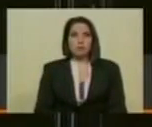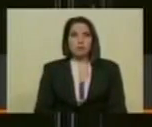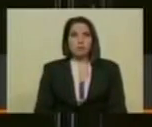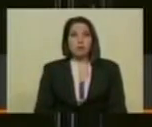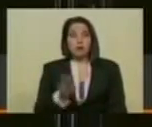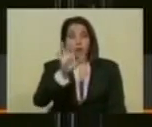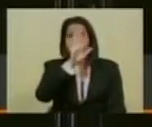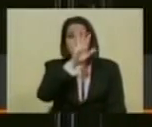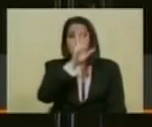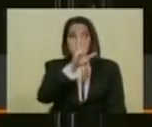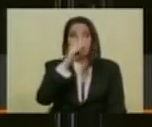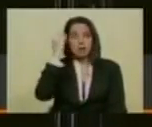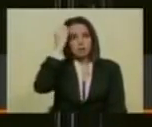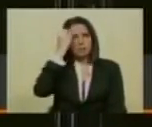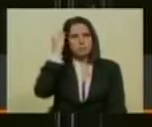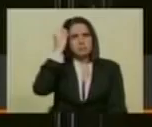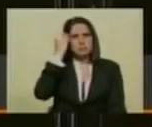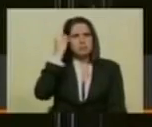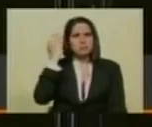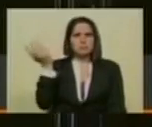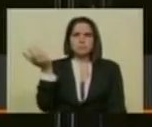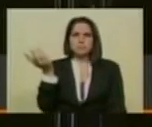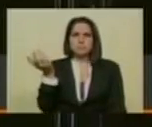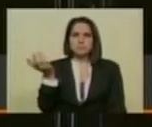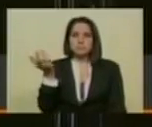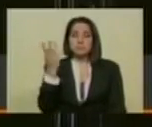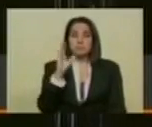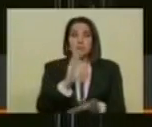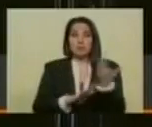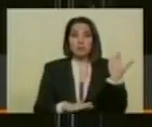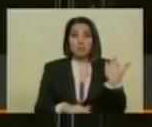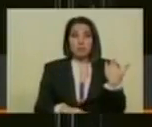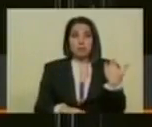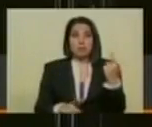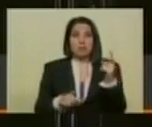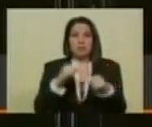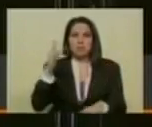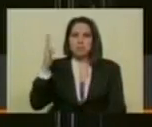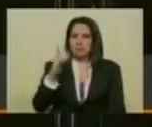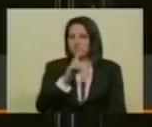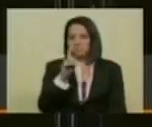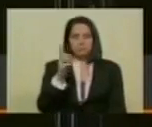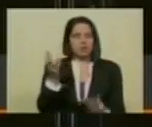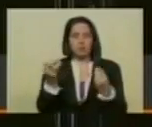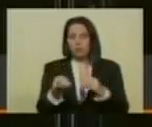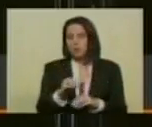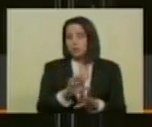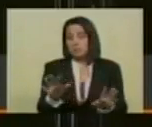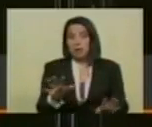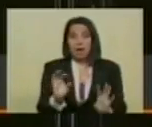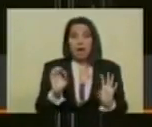Déjenos pensarlo, dijeron. Se fueron y regresaron: no estamos de acuerdo. Bueno, está bien,